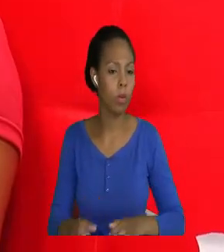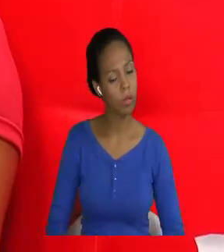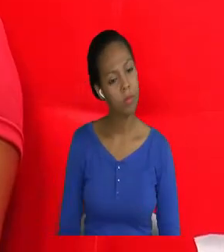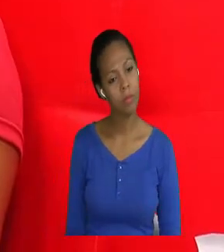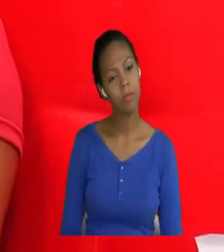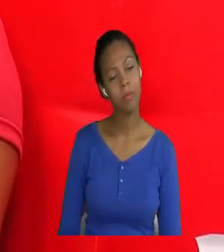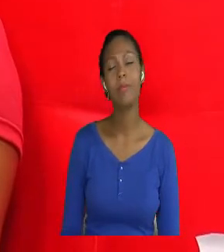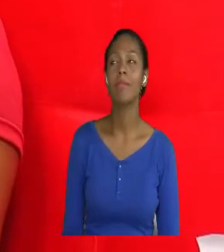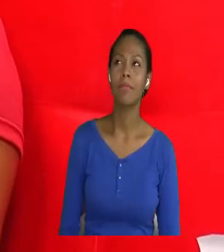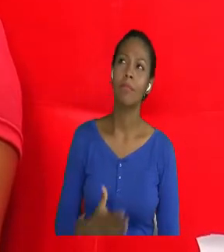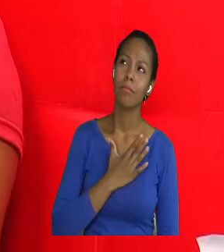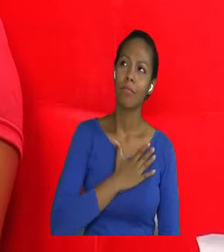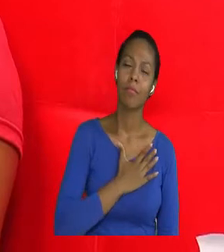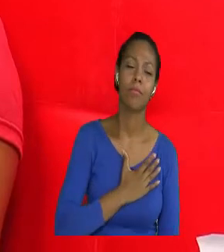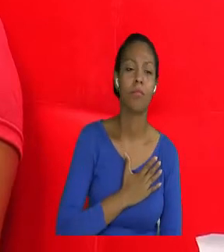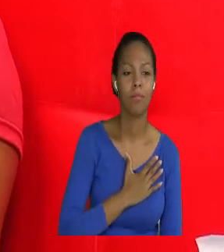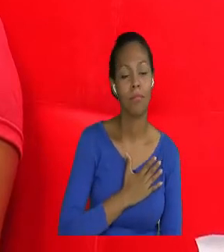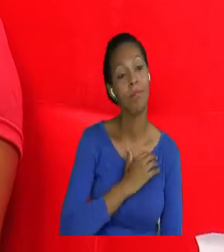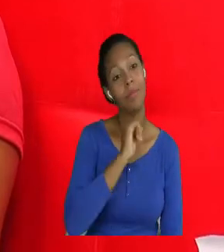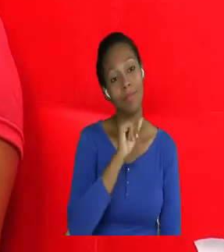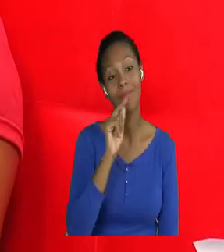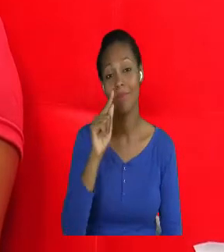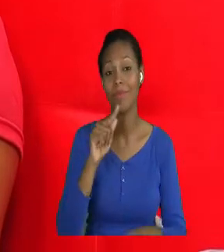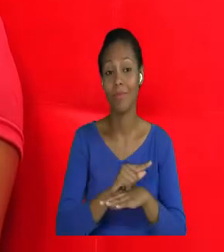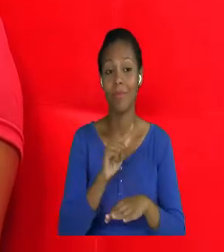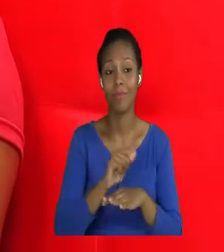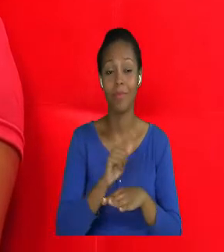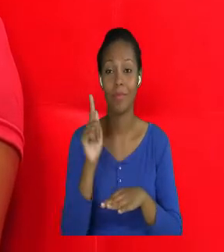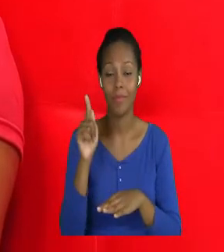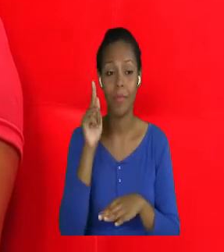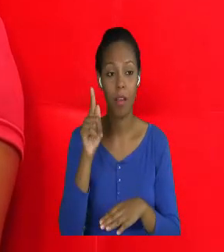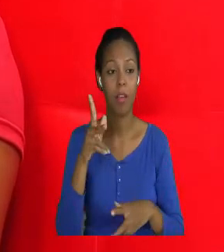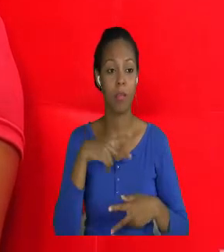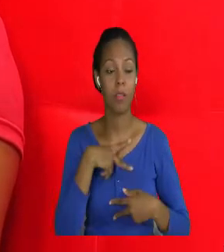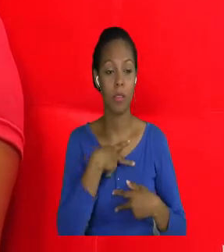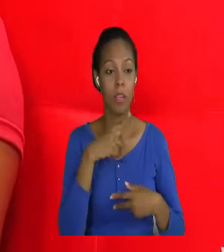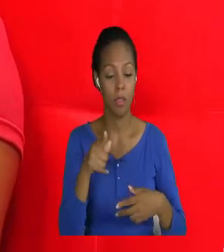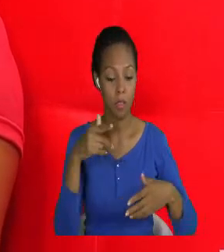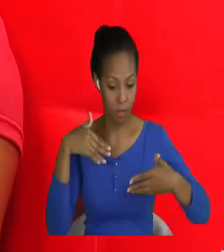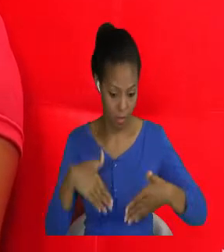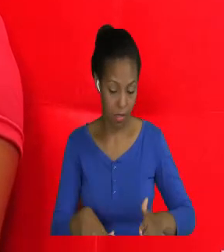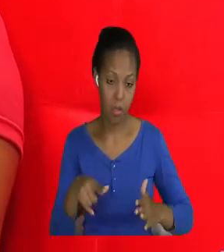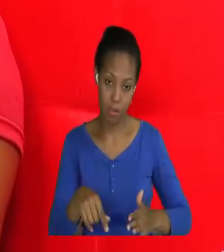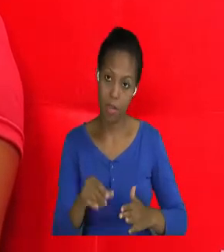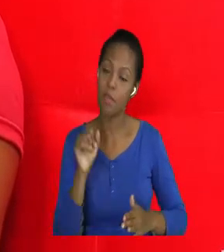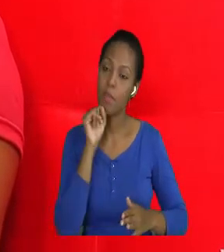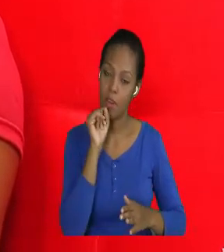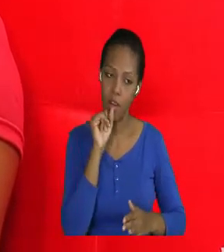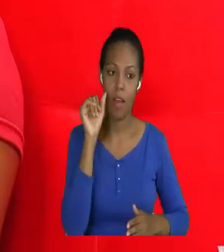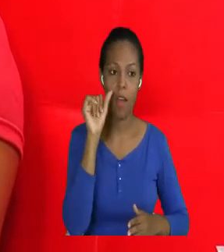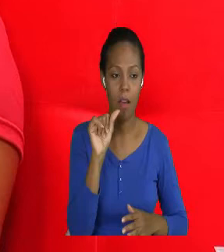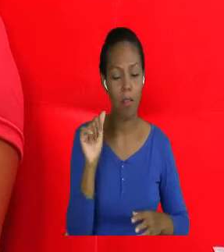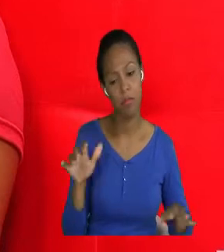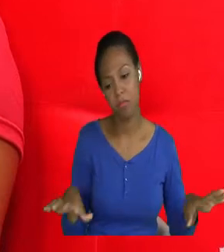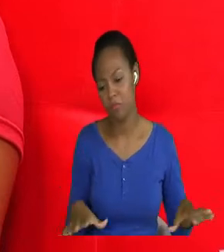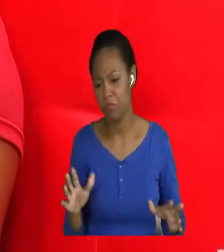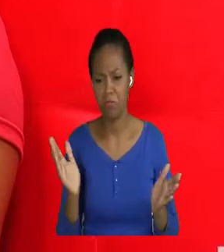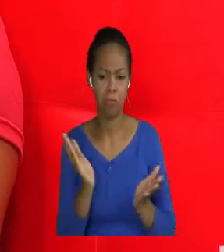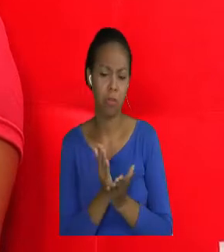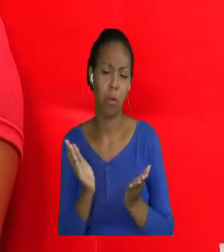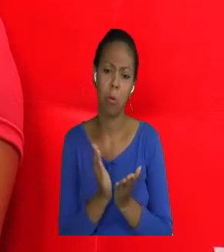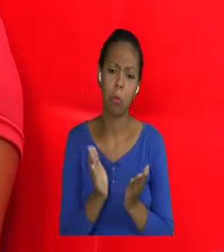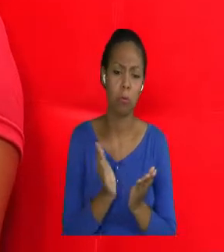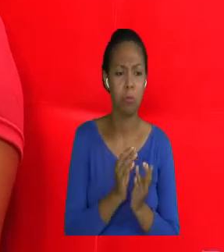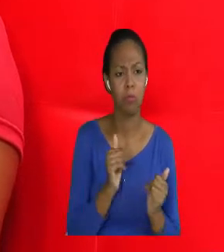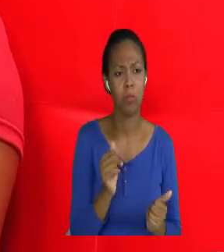la coordinadora, la dueña de esta fundación es barranqueña. Ella se crió acá en Barranca, hizo todos sus estudios